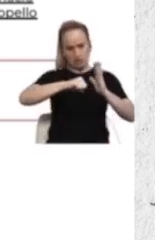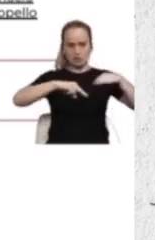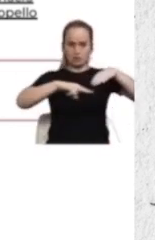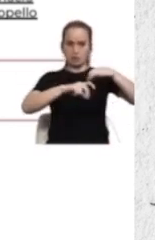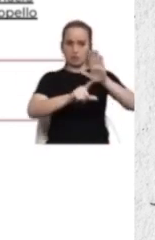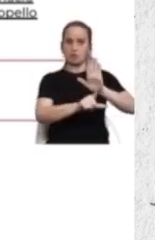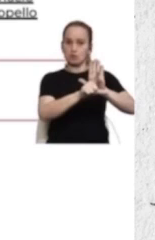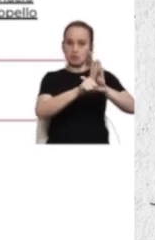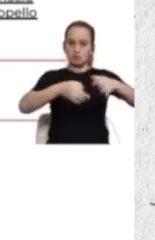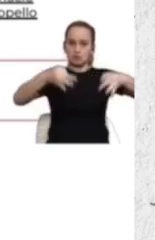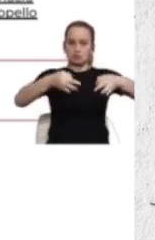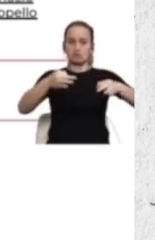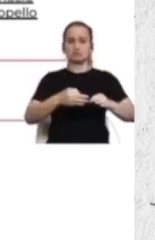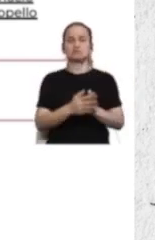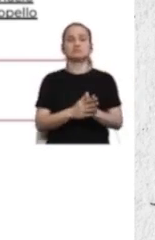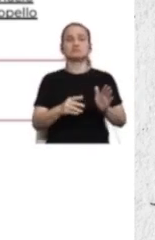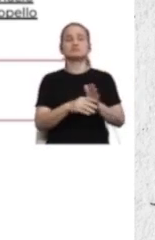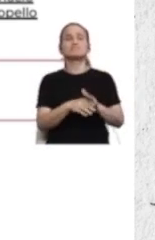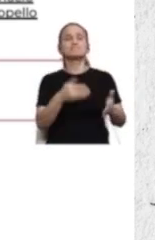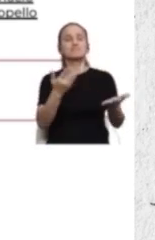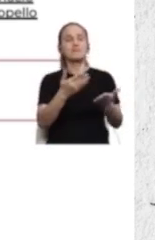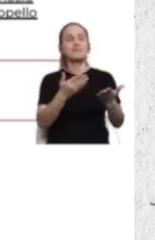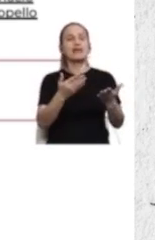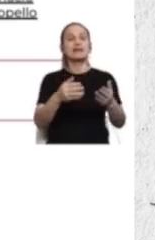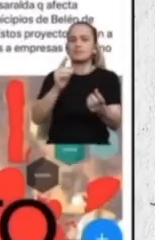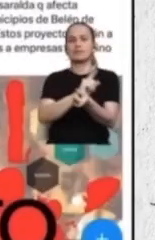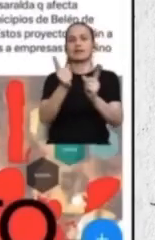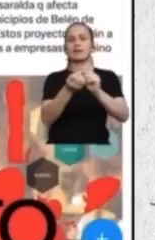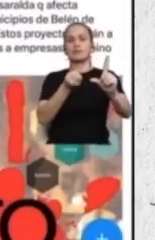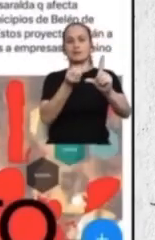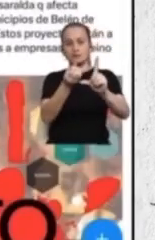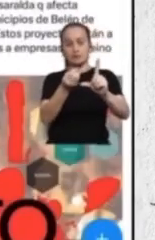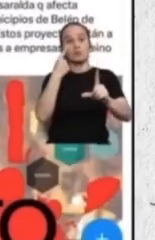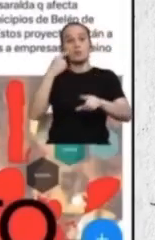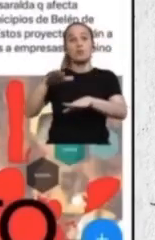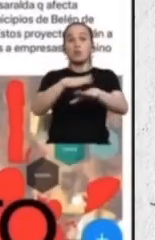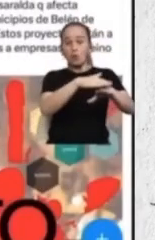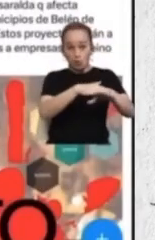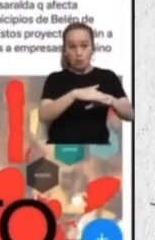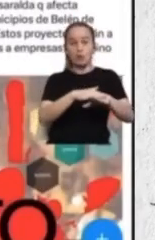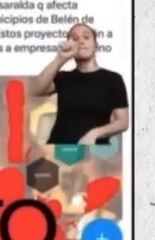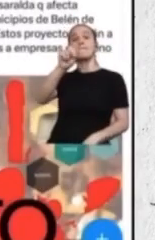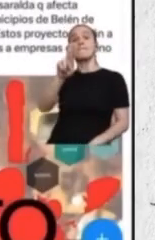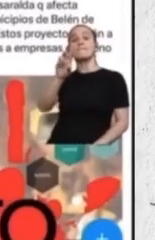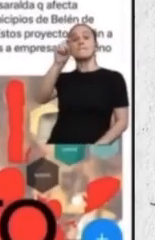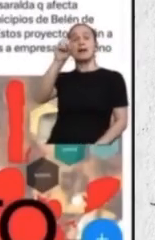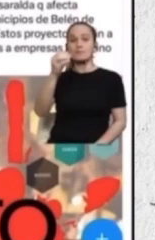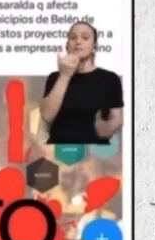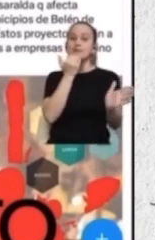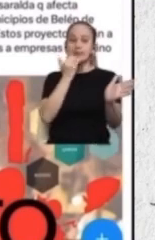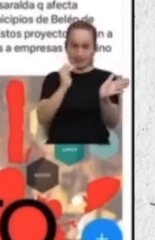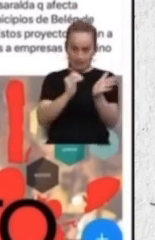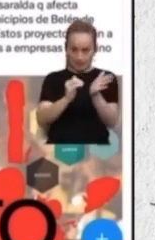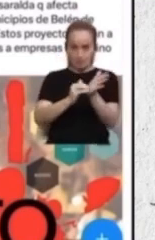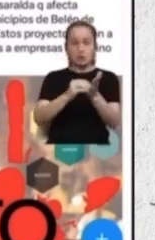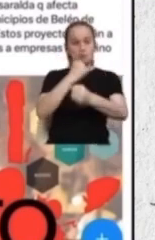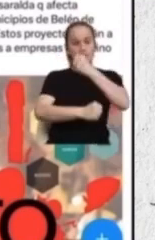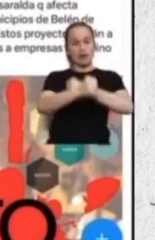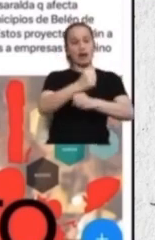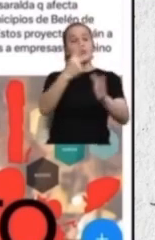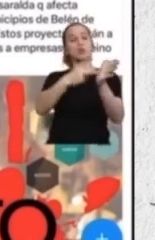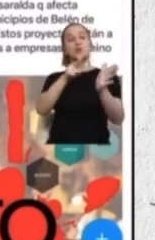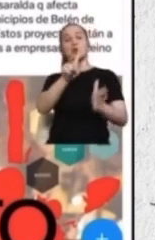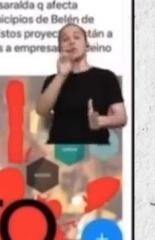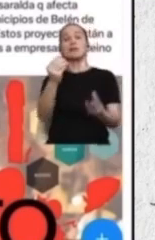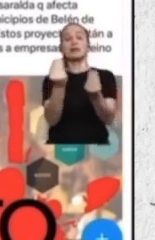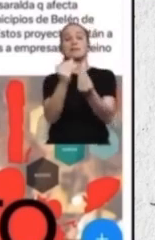formal es un antiminero, como lo llama la revista Semana, no yo. Ojo a lo que decía el señor Pardo. Por ejemplo, en el 2020,